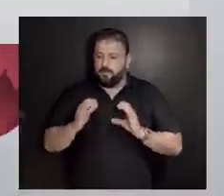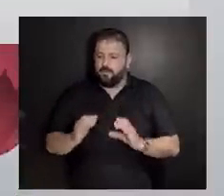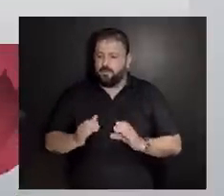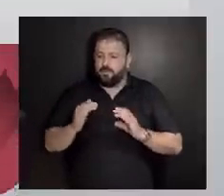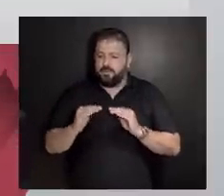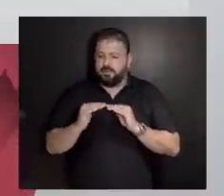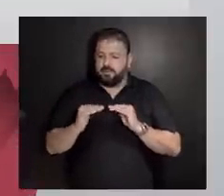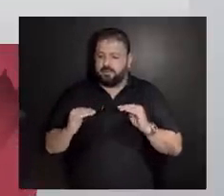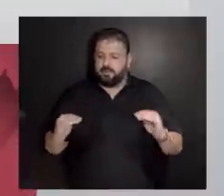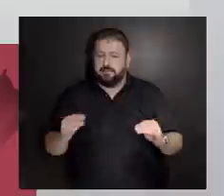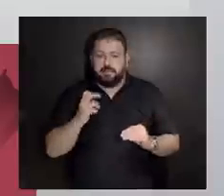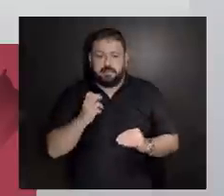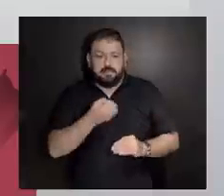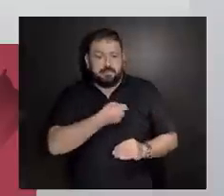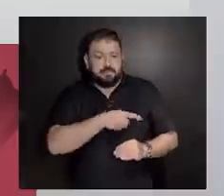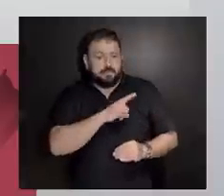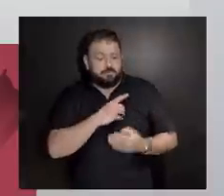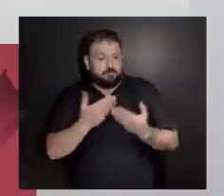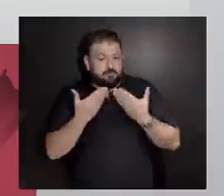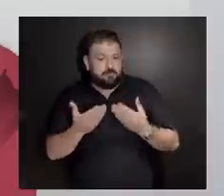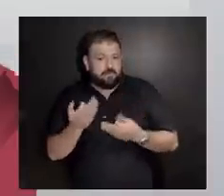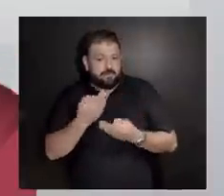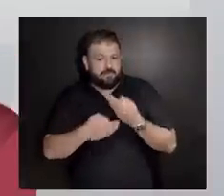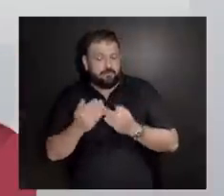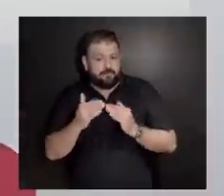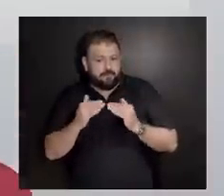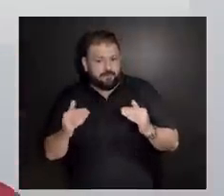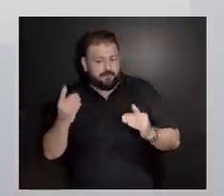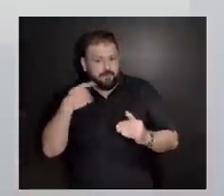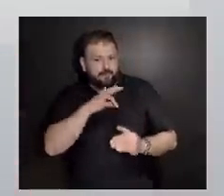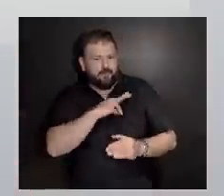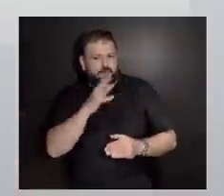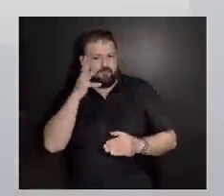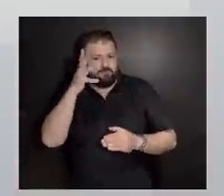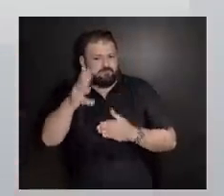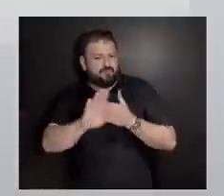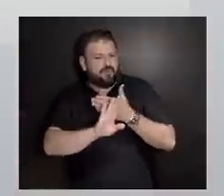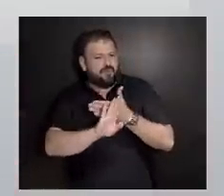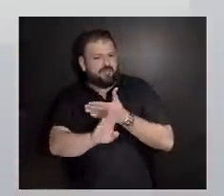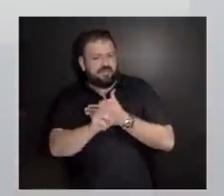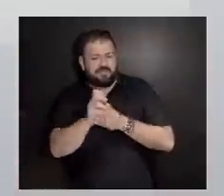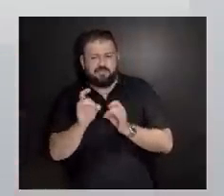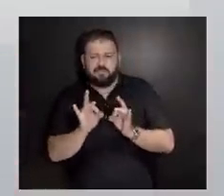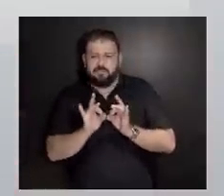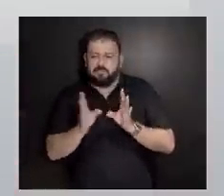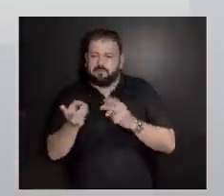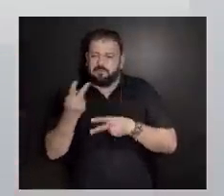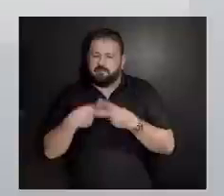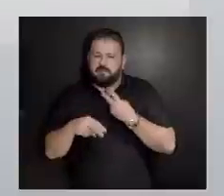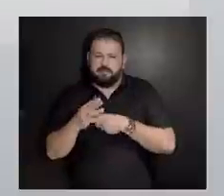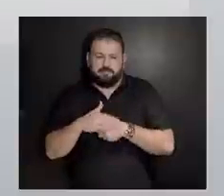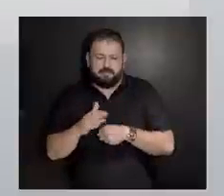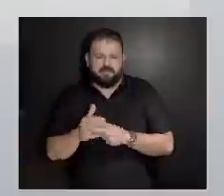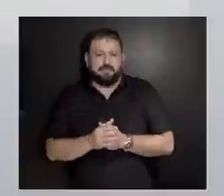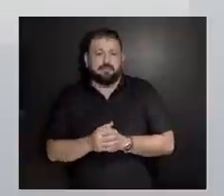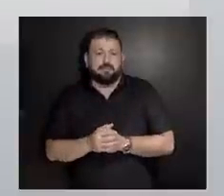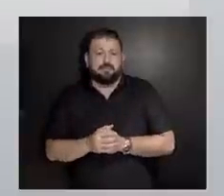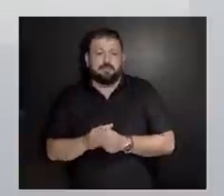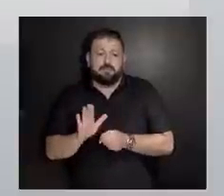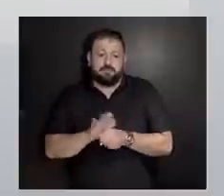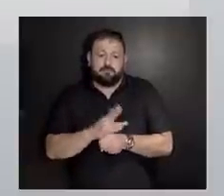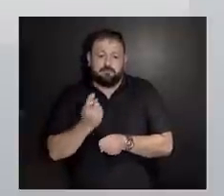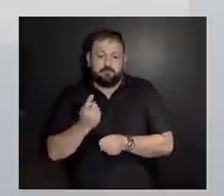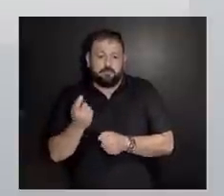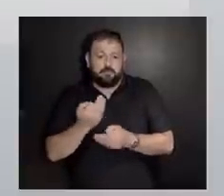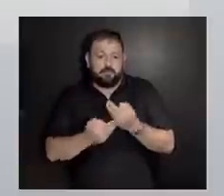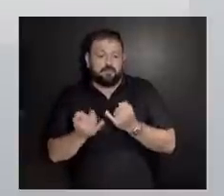de salud adecuado para de esta manera prevenir todas esas complicaciones que Fer nos estuvo mencionando, ¿no? Porque como bien se